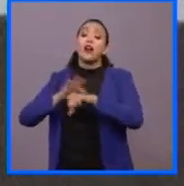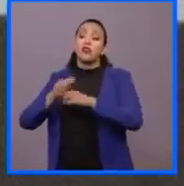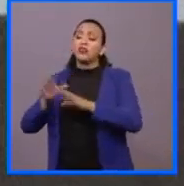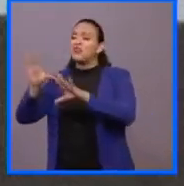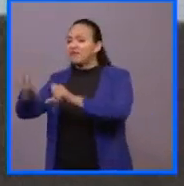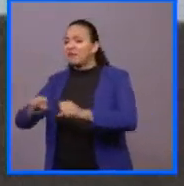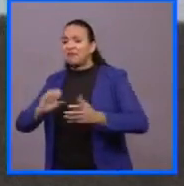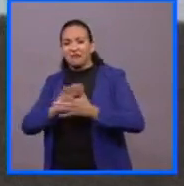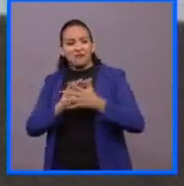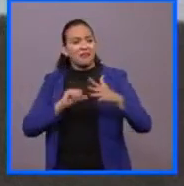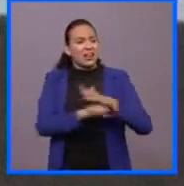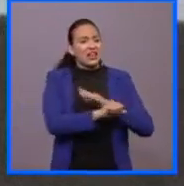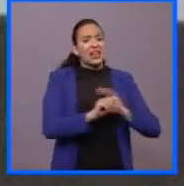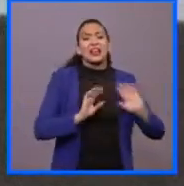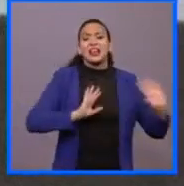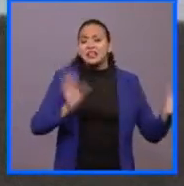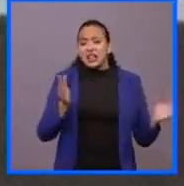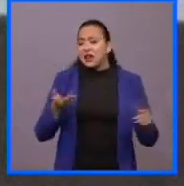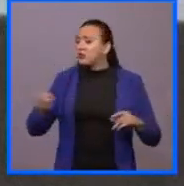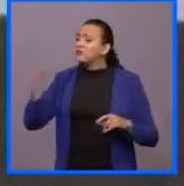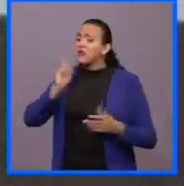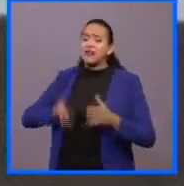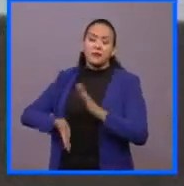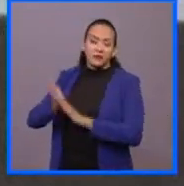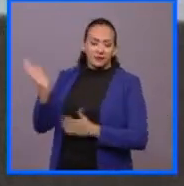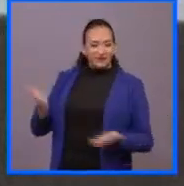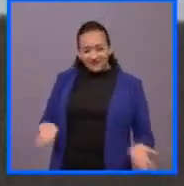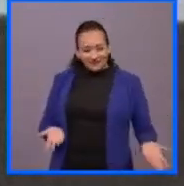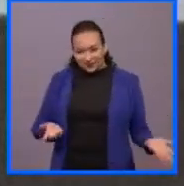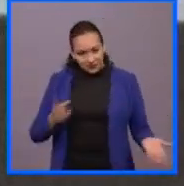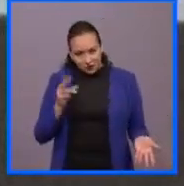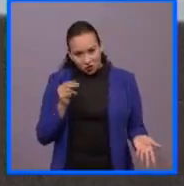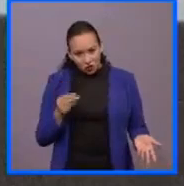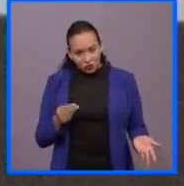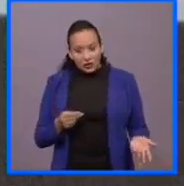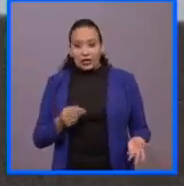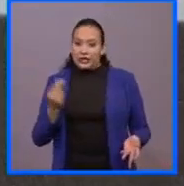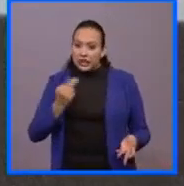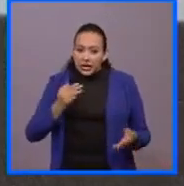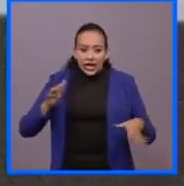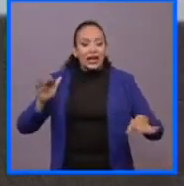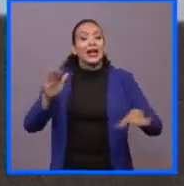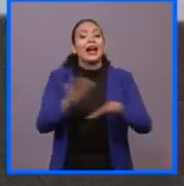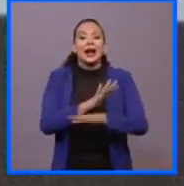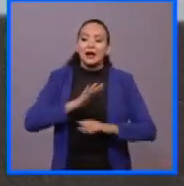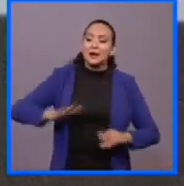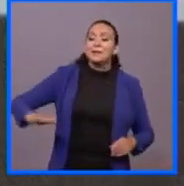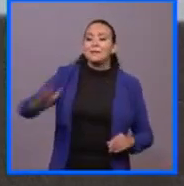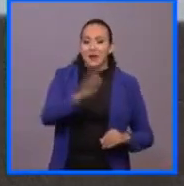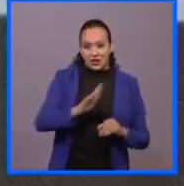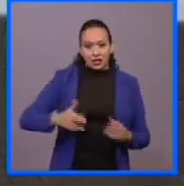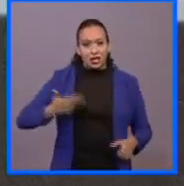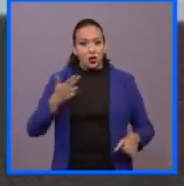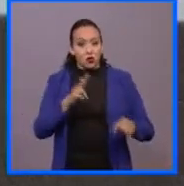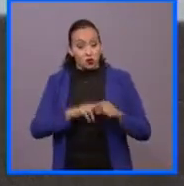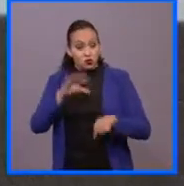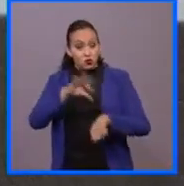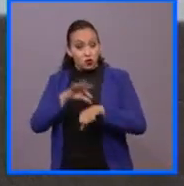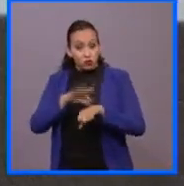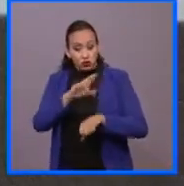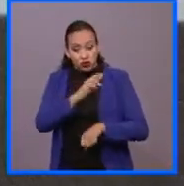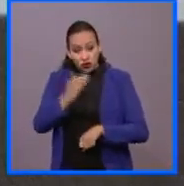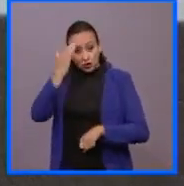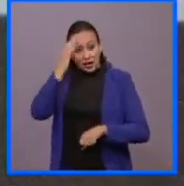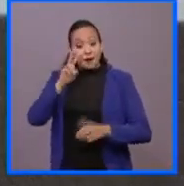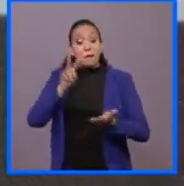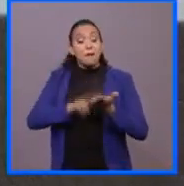vaya bien, ¿no? Entonces, o sea, creo que por eso es tan importante que también en esta estructura reconozcamos la agencia que tienen las